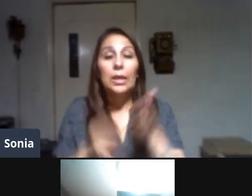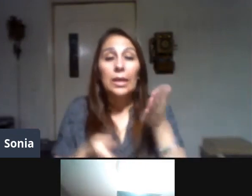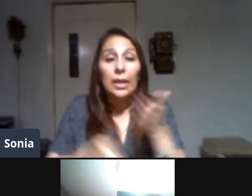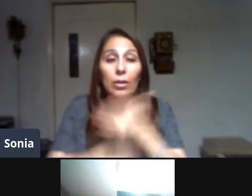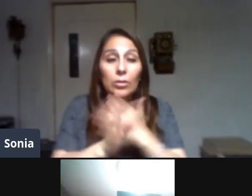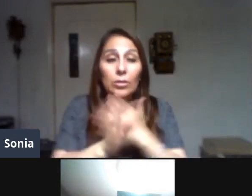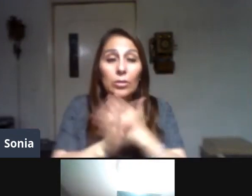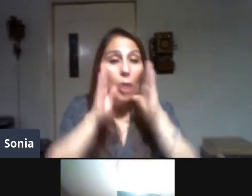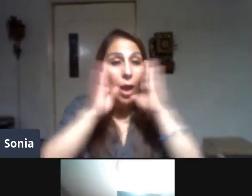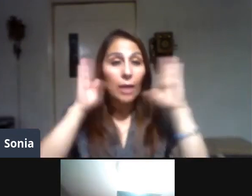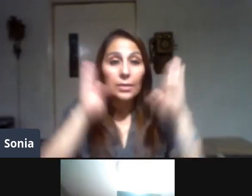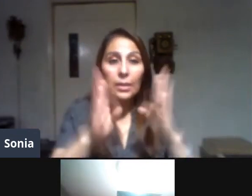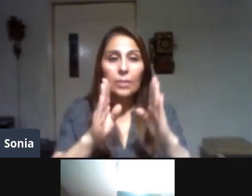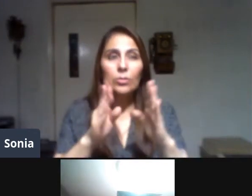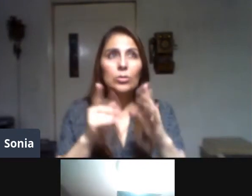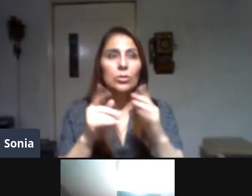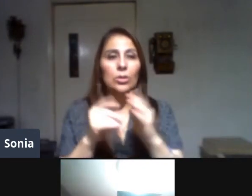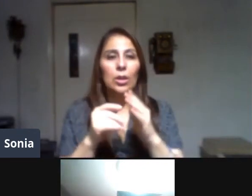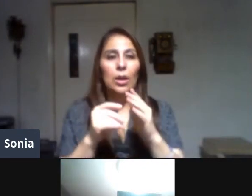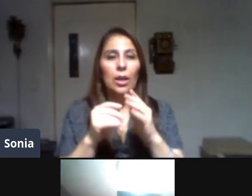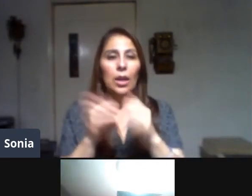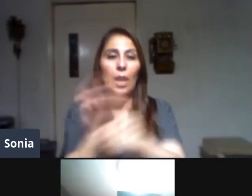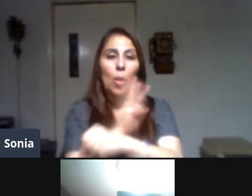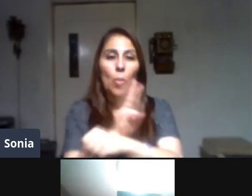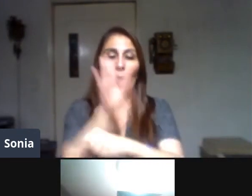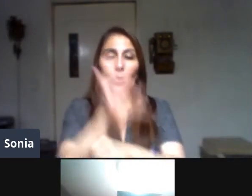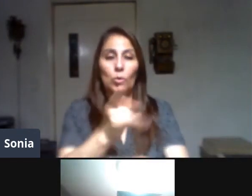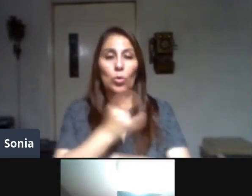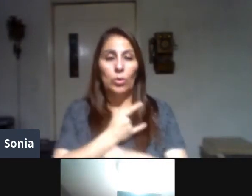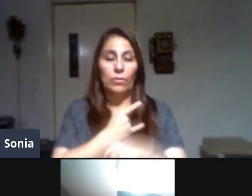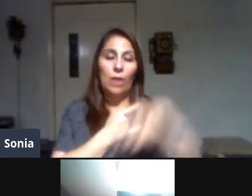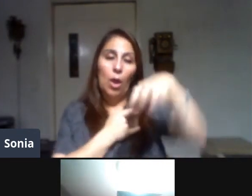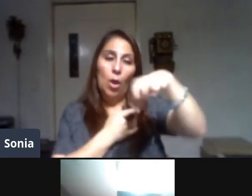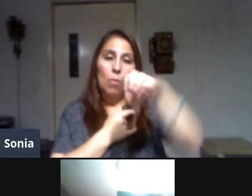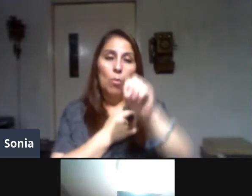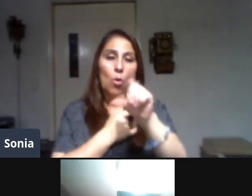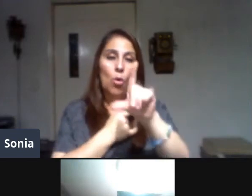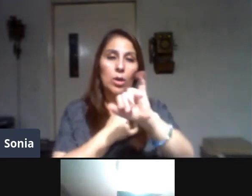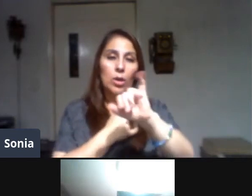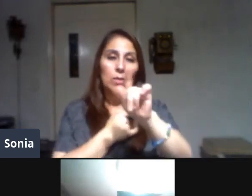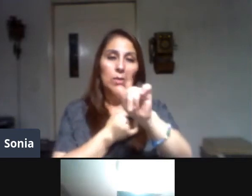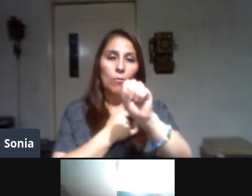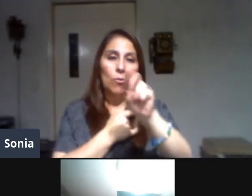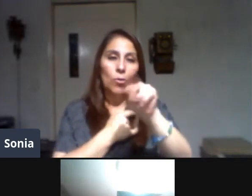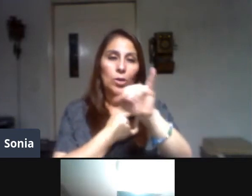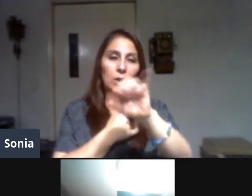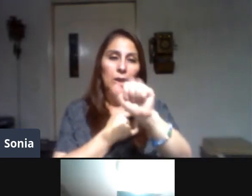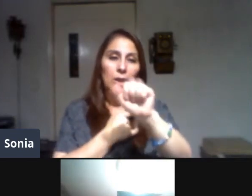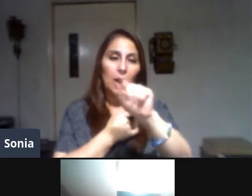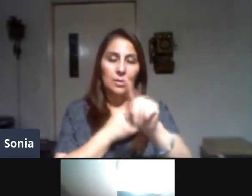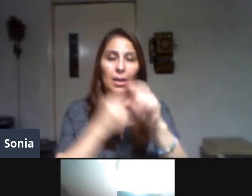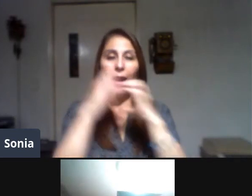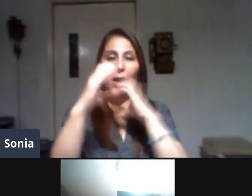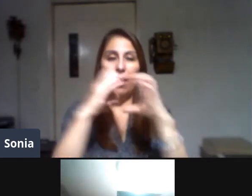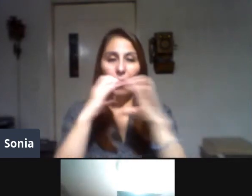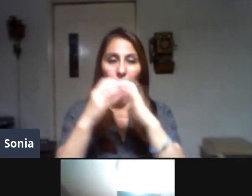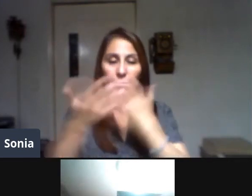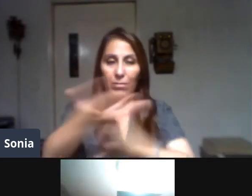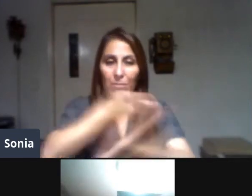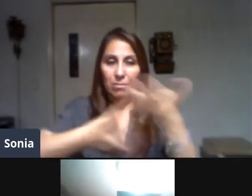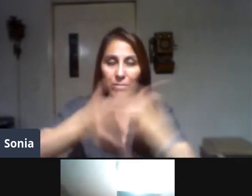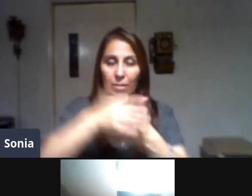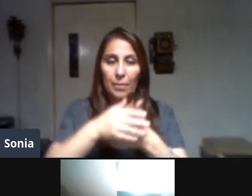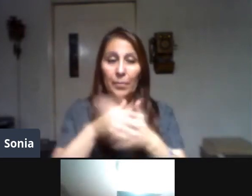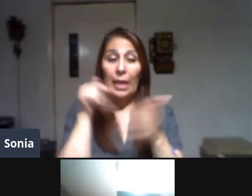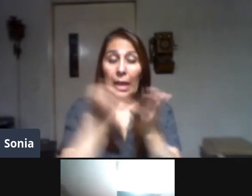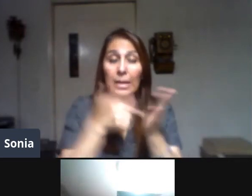pedagógica francisco la infinidad de la educación cada vez también tiene pues por supuesto una revista y esta revista pues